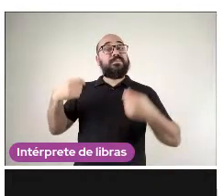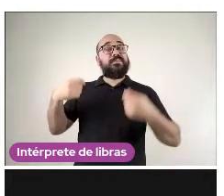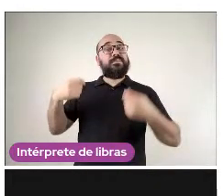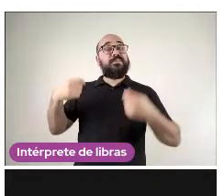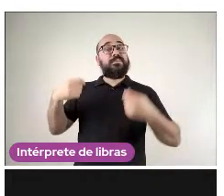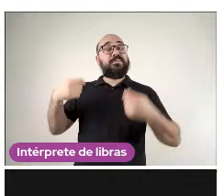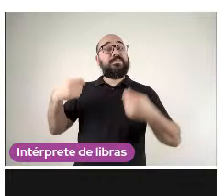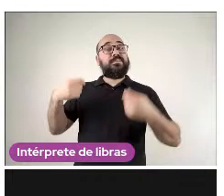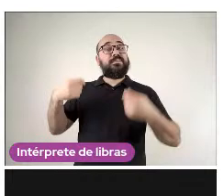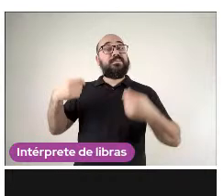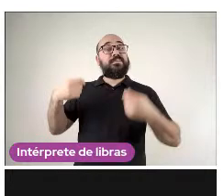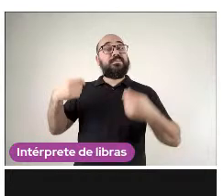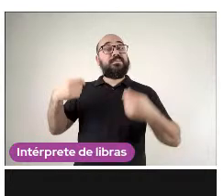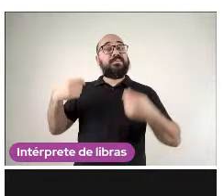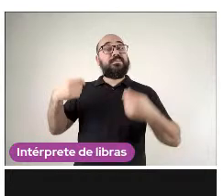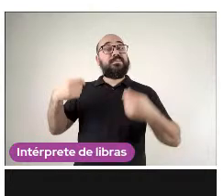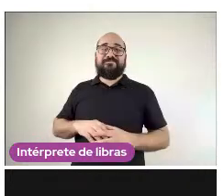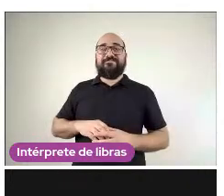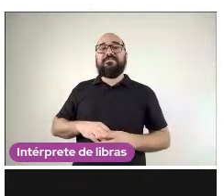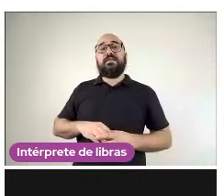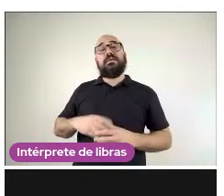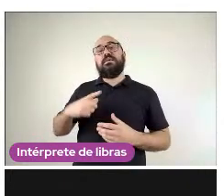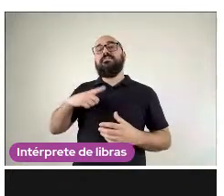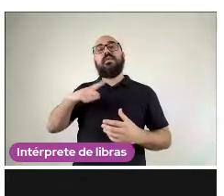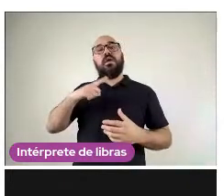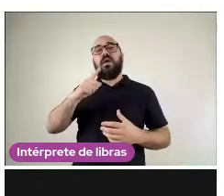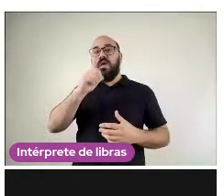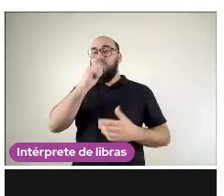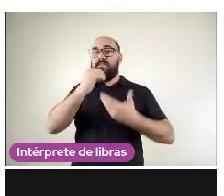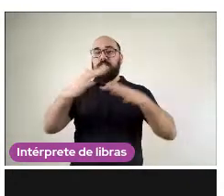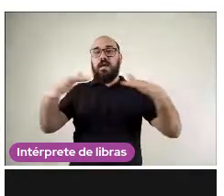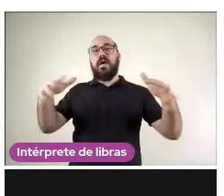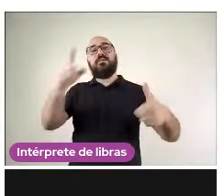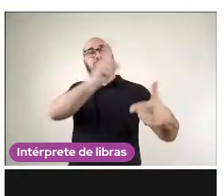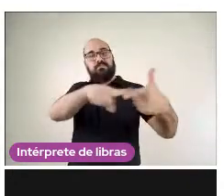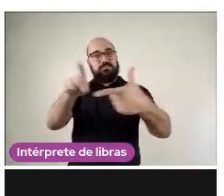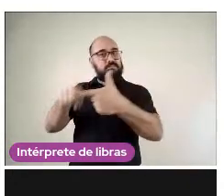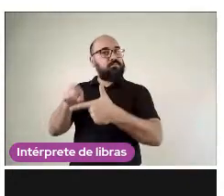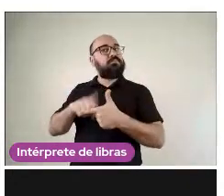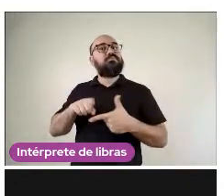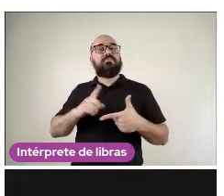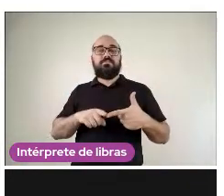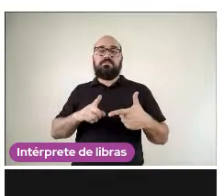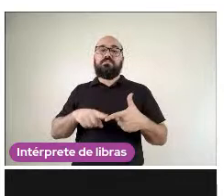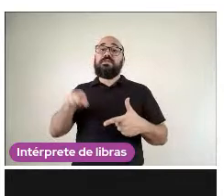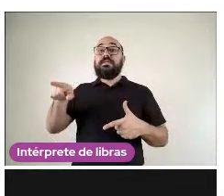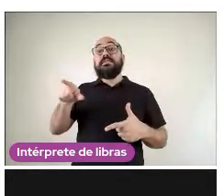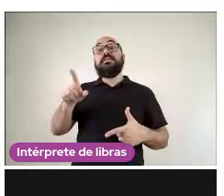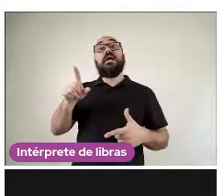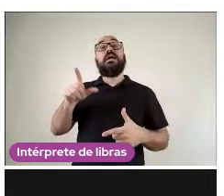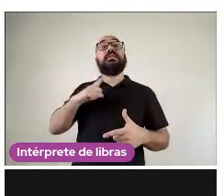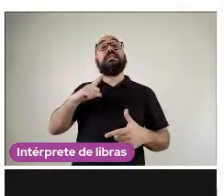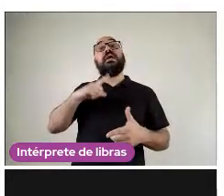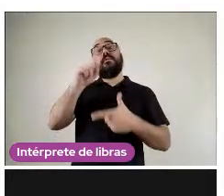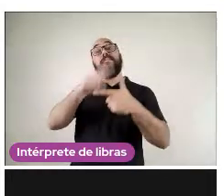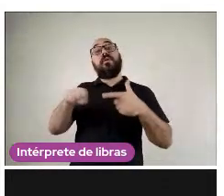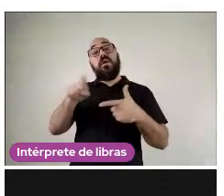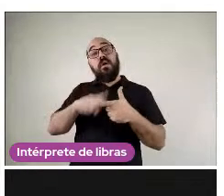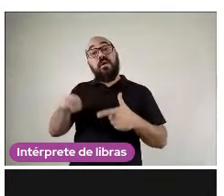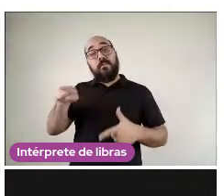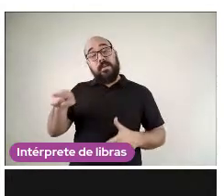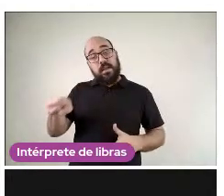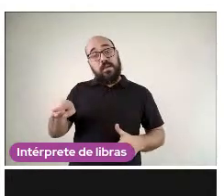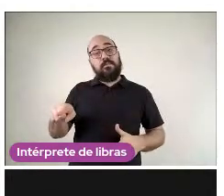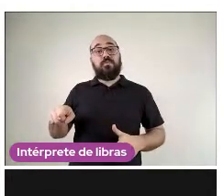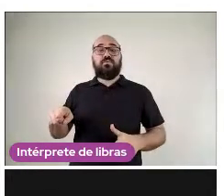problemas humanitarios. Entonces, los Objetivos de Desarrollo Sostenible son un llamado a la acción global para acabar con la pobreza,